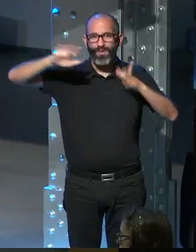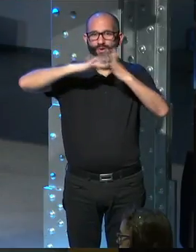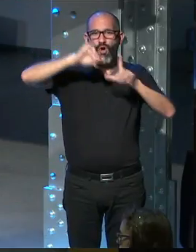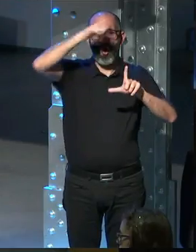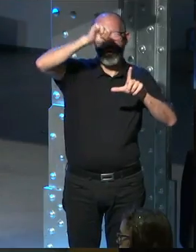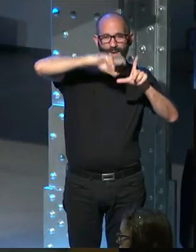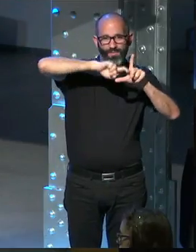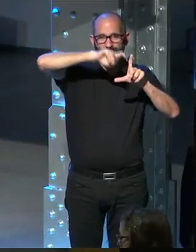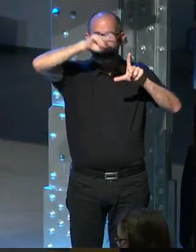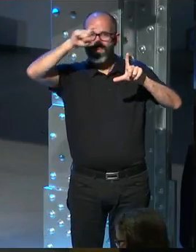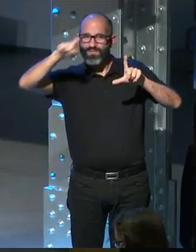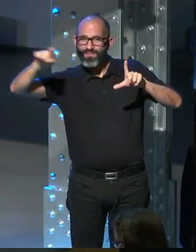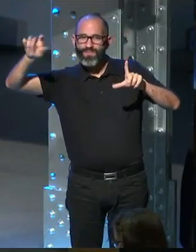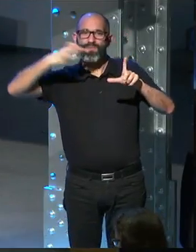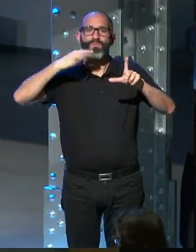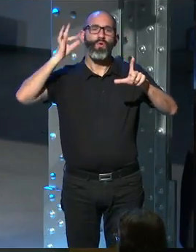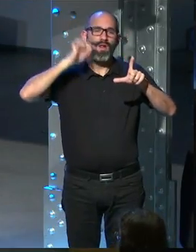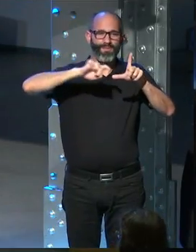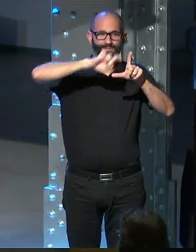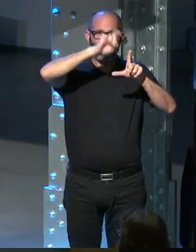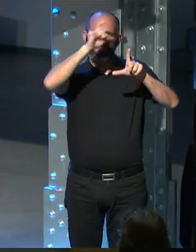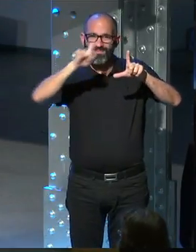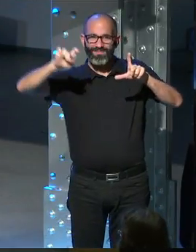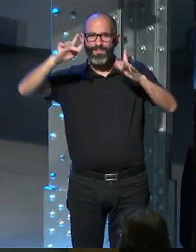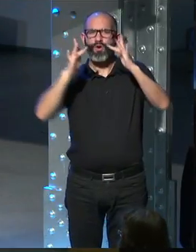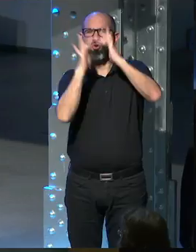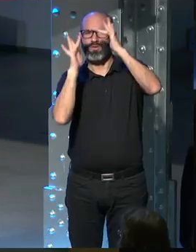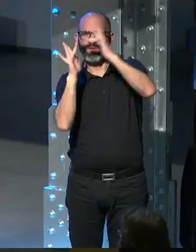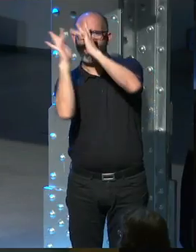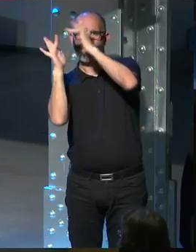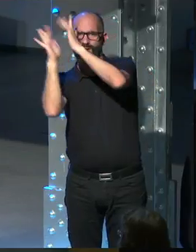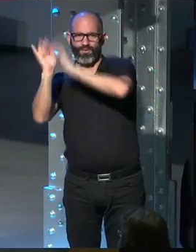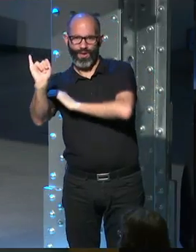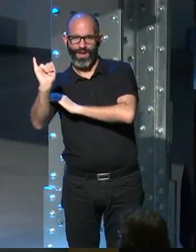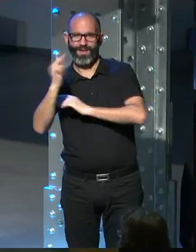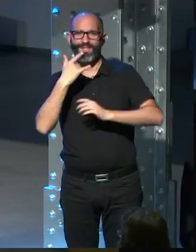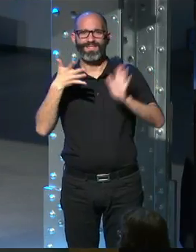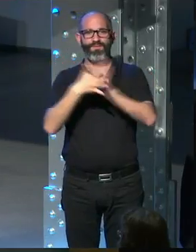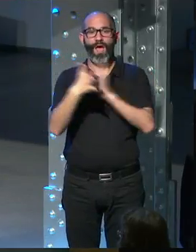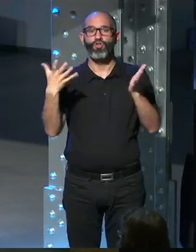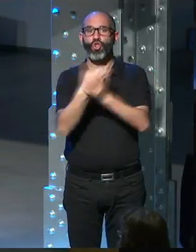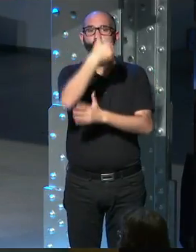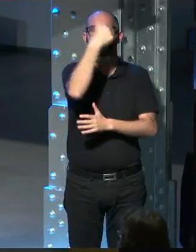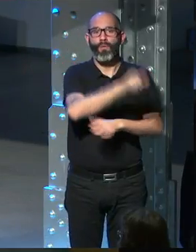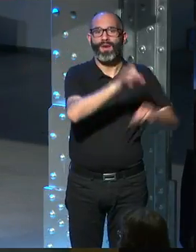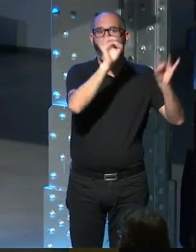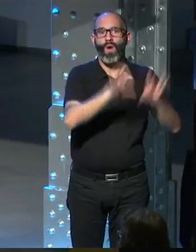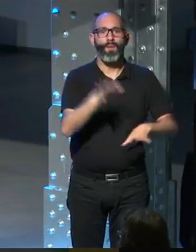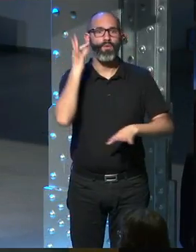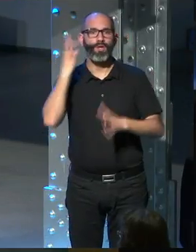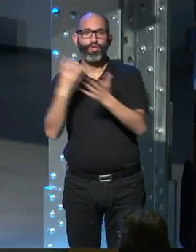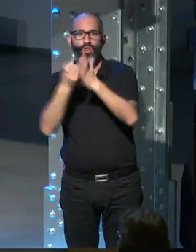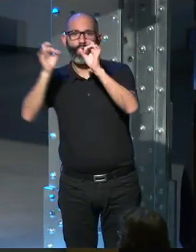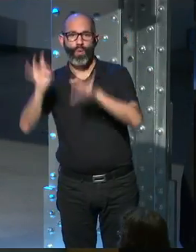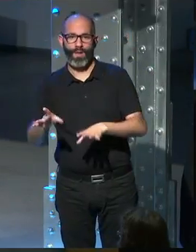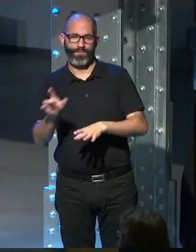categorizar diciendo las mujeres como que todas las mujeres son de esta manera y los hombres como que todos los hombres son de esta otra manera